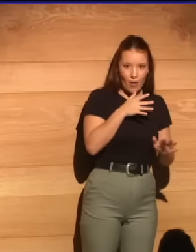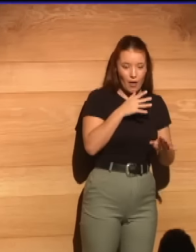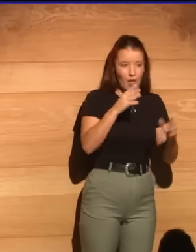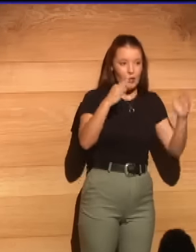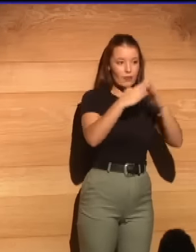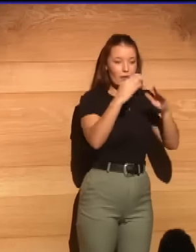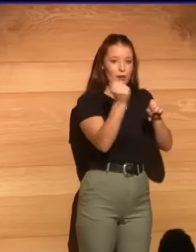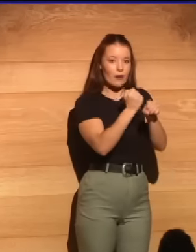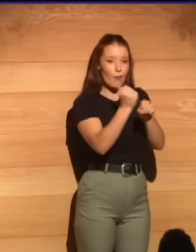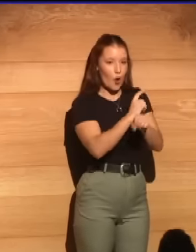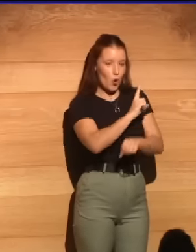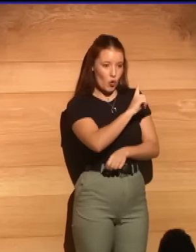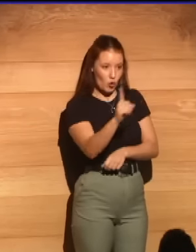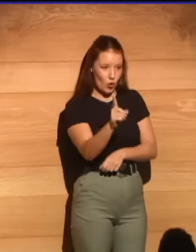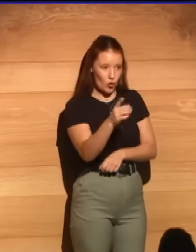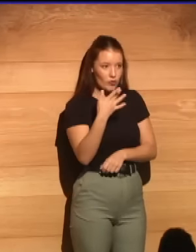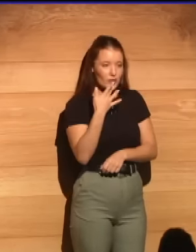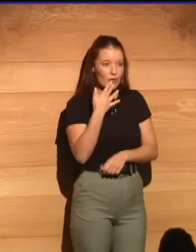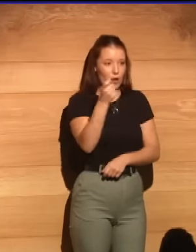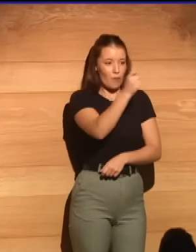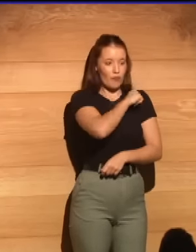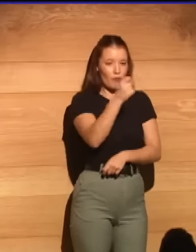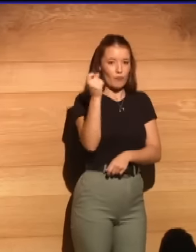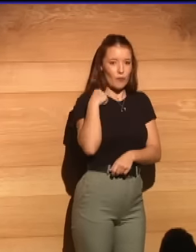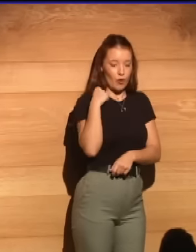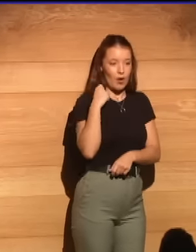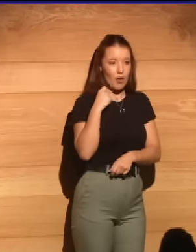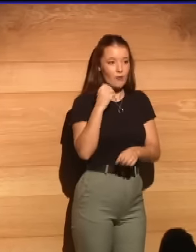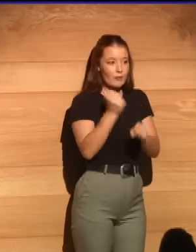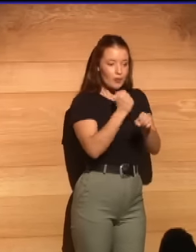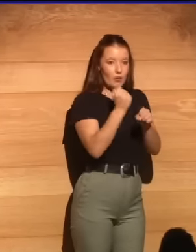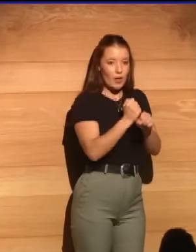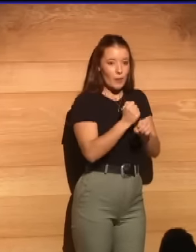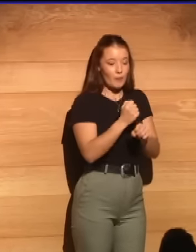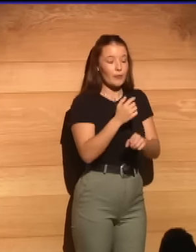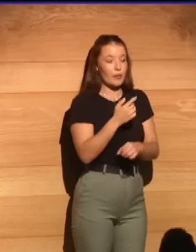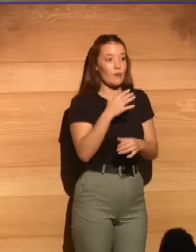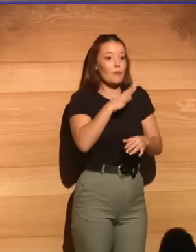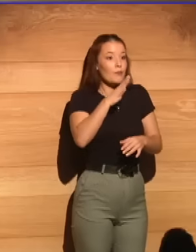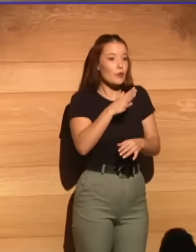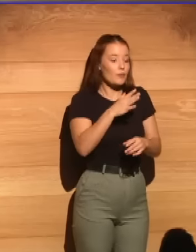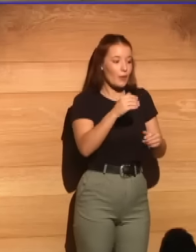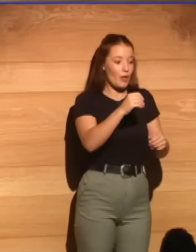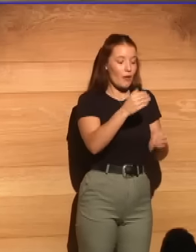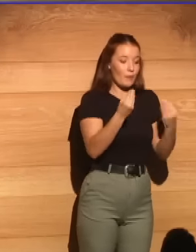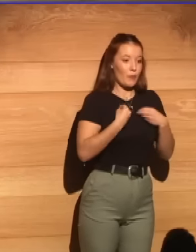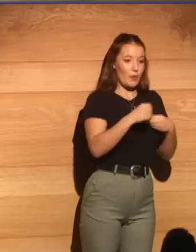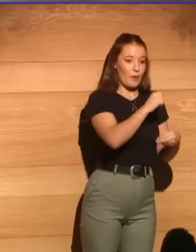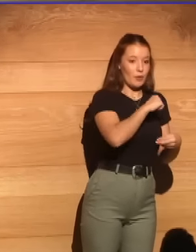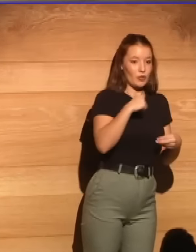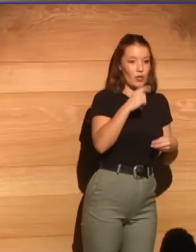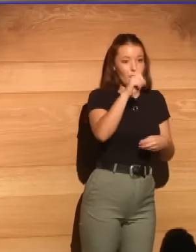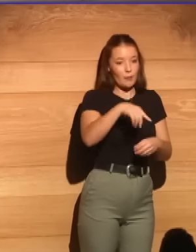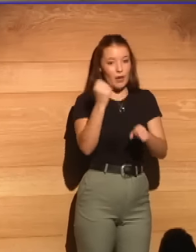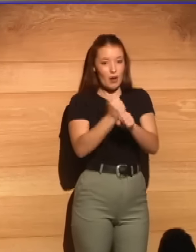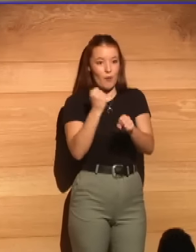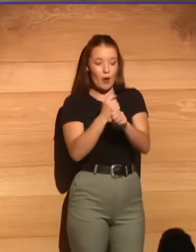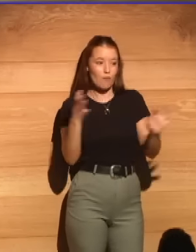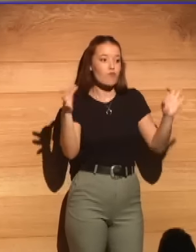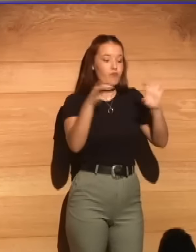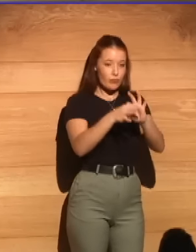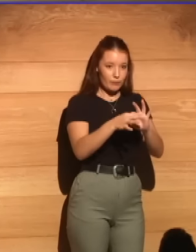digital, porque el teletrabajo lo que te permite es conciliar una vida personal con una vida laboral. Y ahora aquí se ha mezclado todo. En el mismo